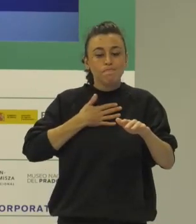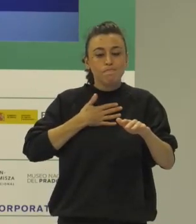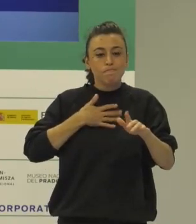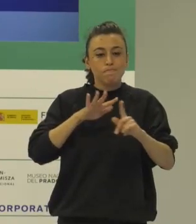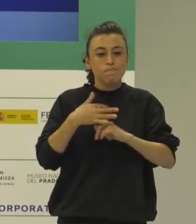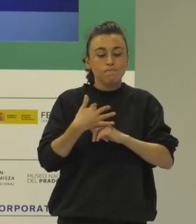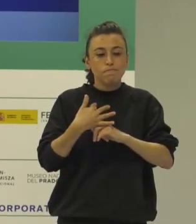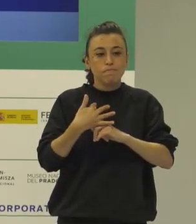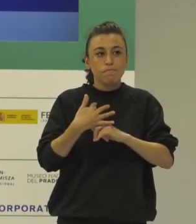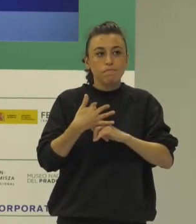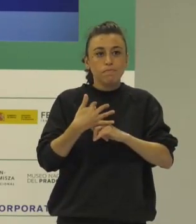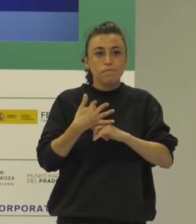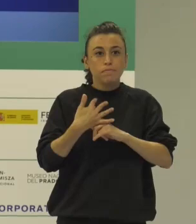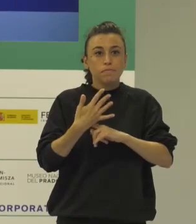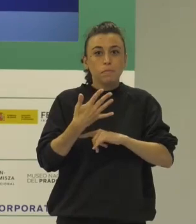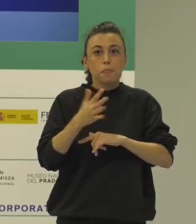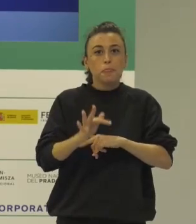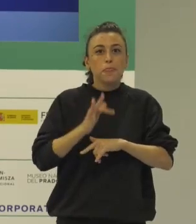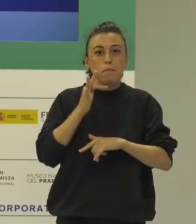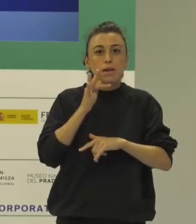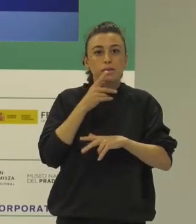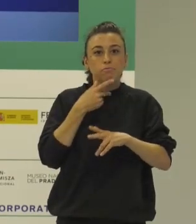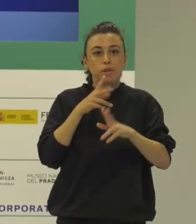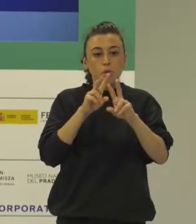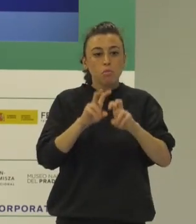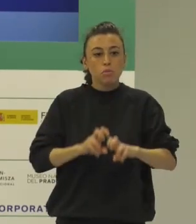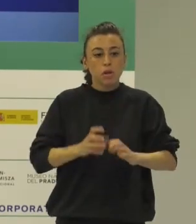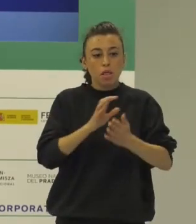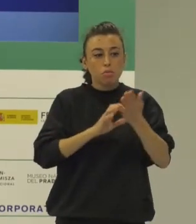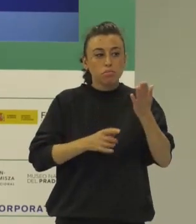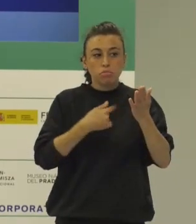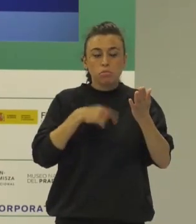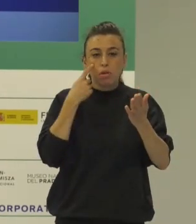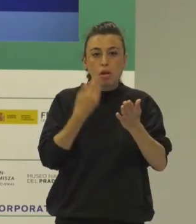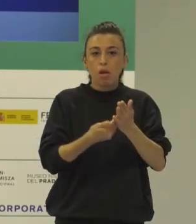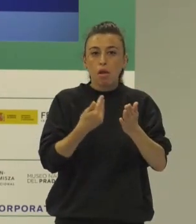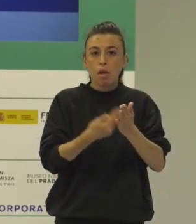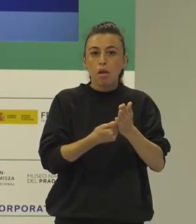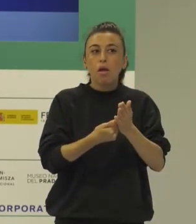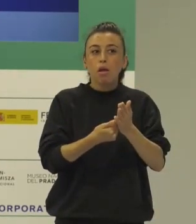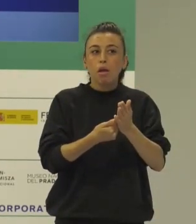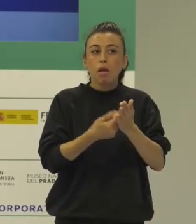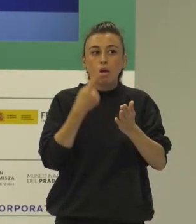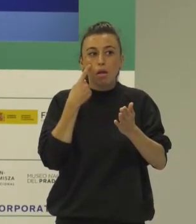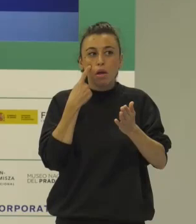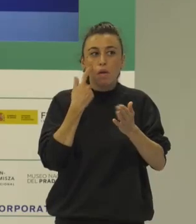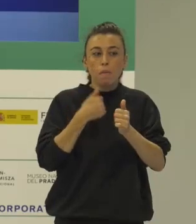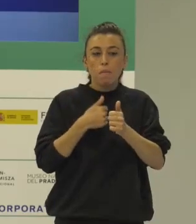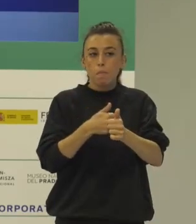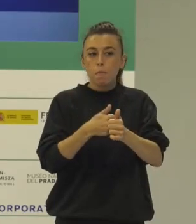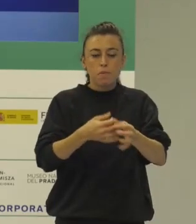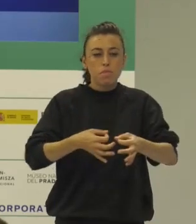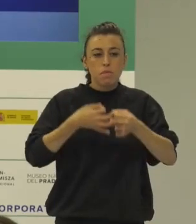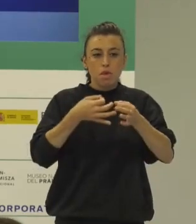además, a través de una investigación, corroboramos que éramos espiados, que éramos perseguidos permanentemente con